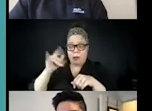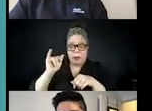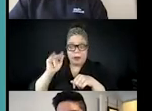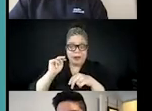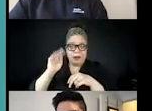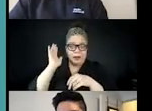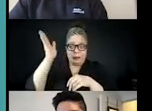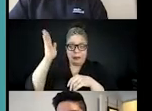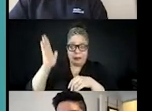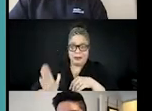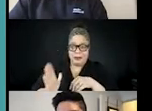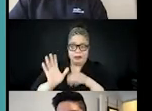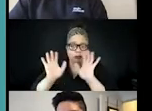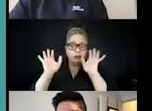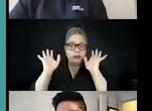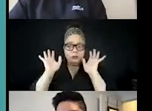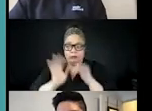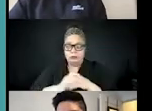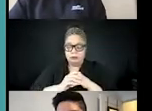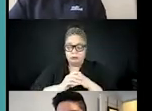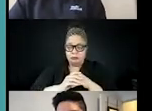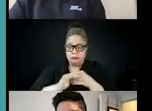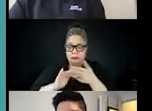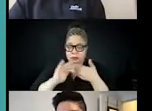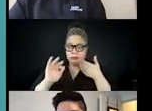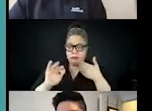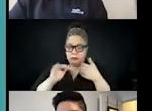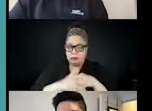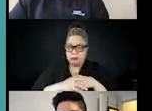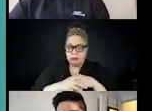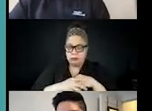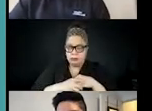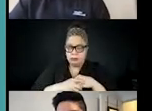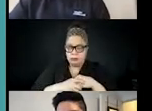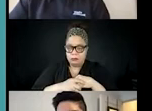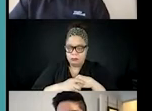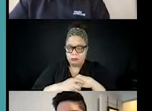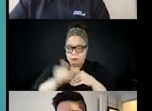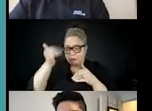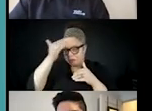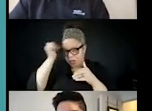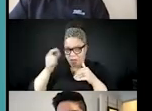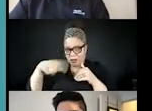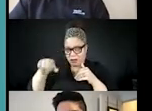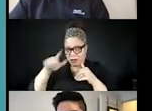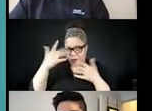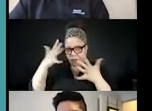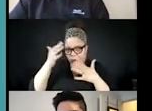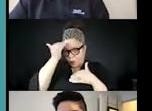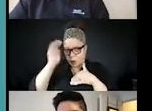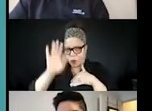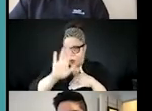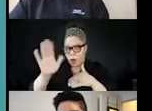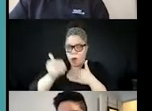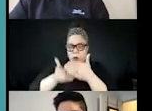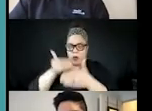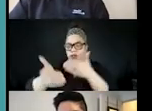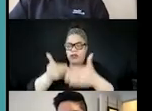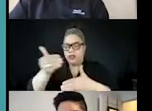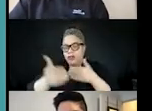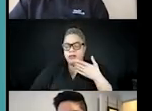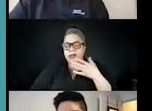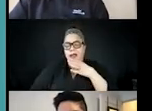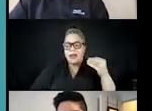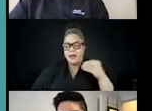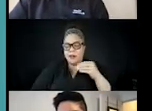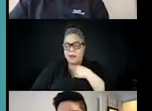áfrica en guinea infernales de jimmy de house con